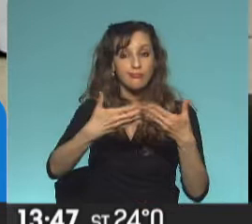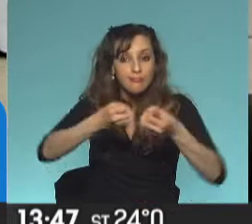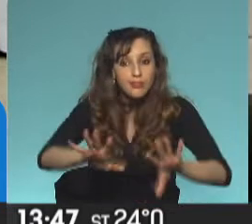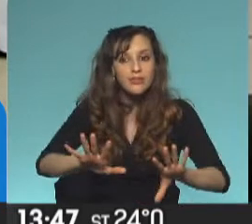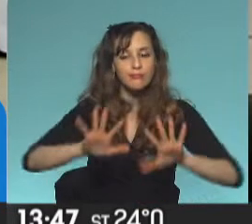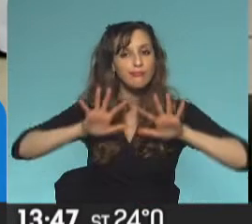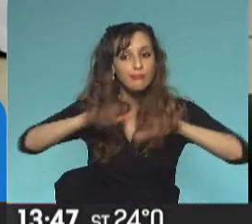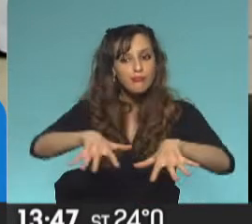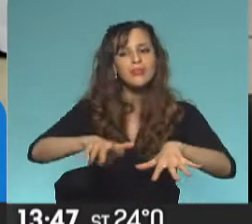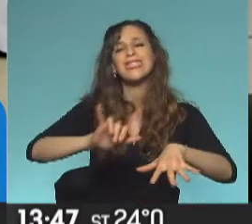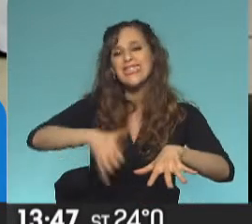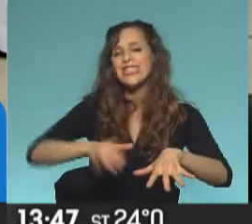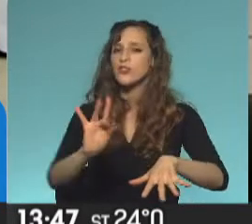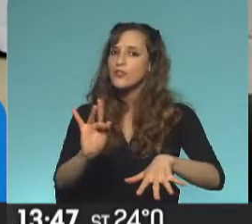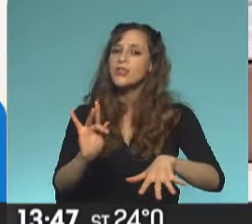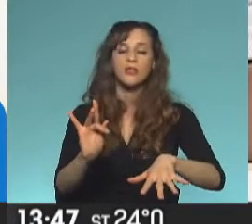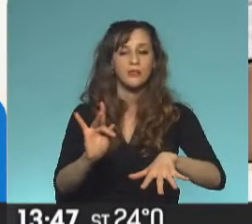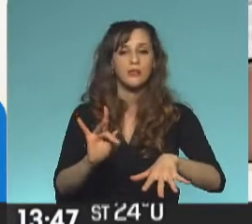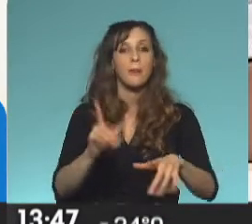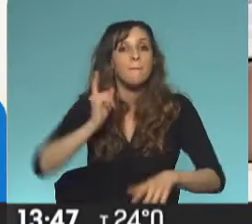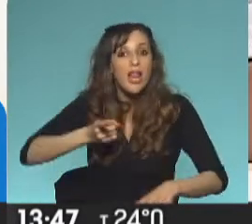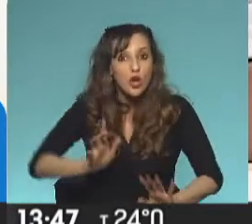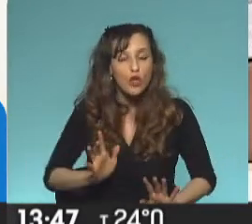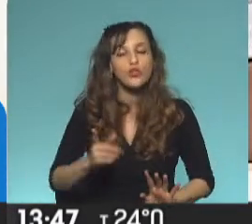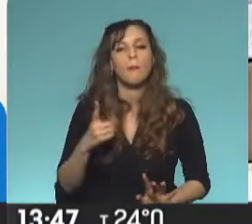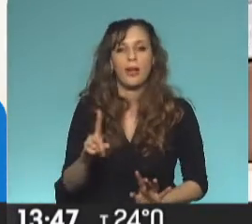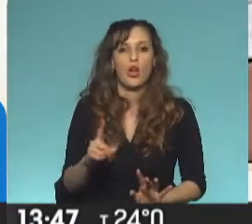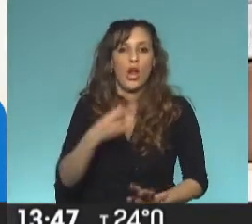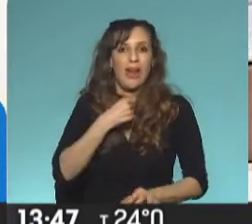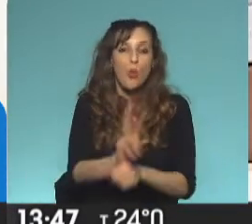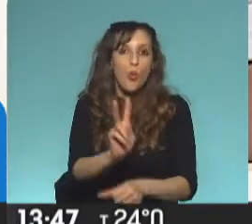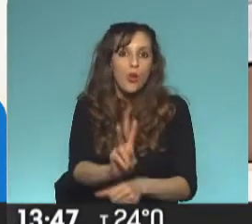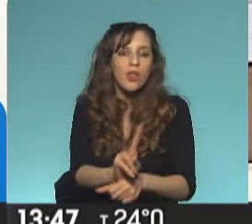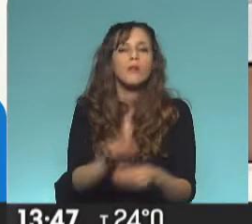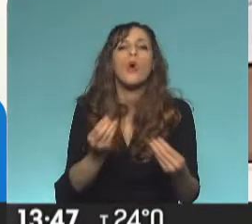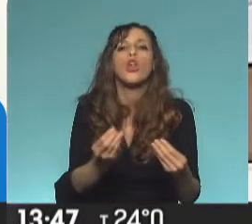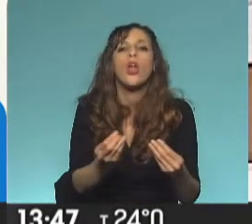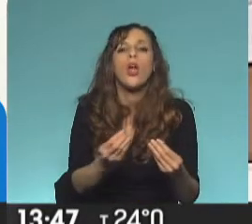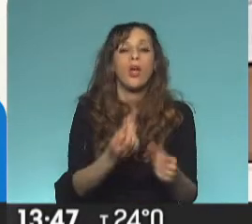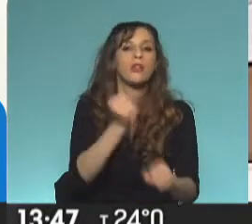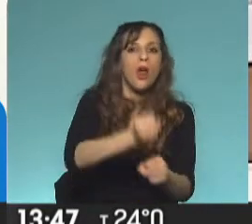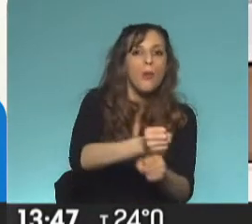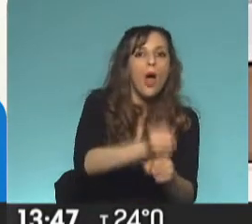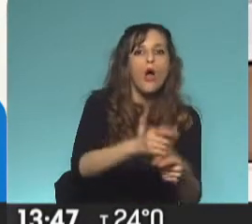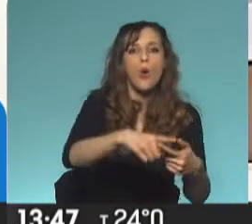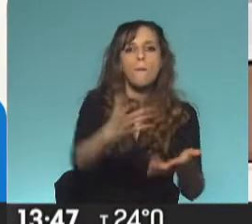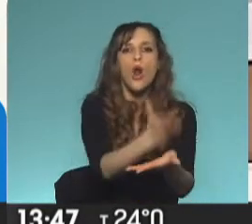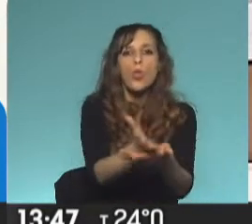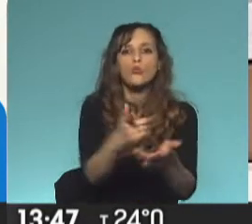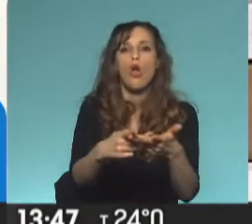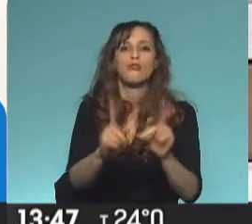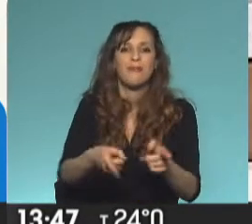tomando un riesgo muy alto la queremos sostener porque es empleo porque es producción porque ese ingreso para los